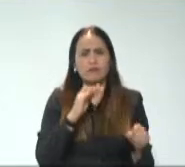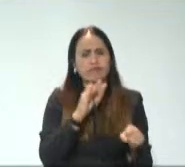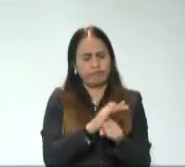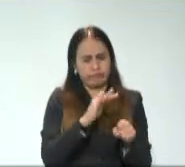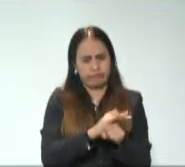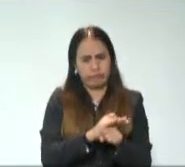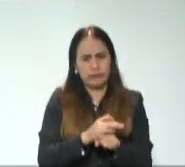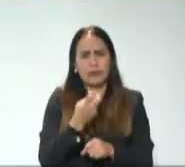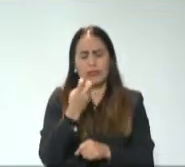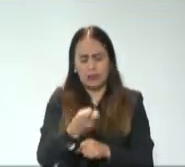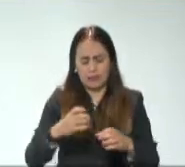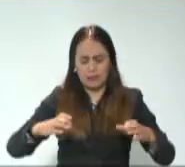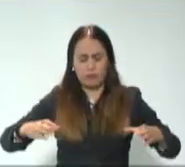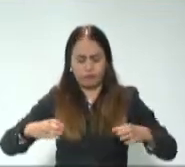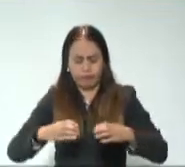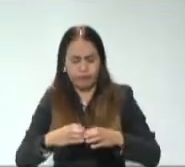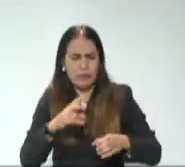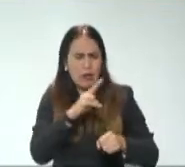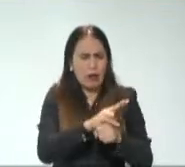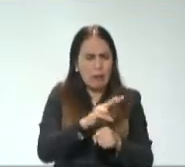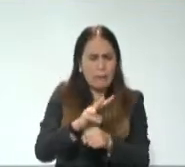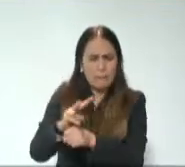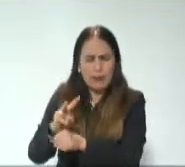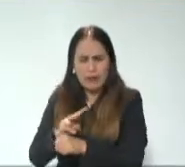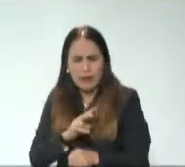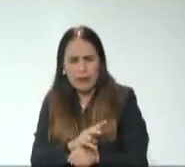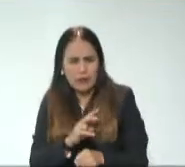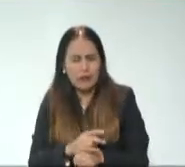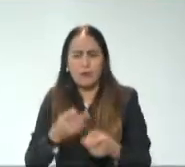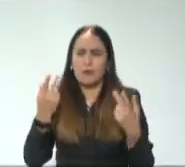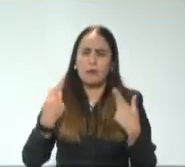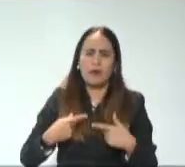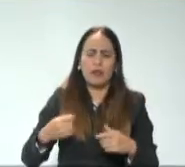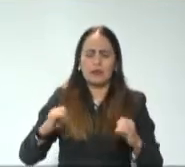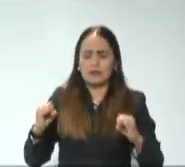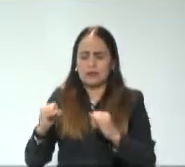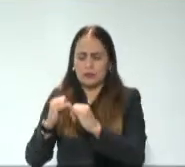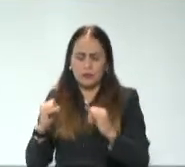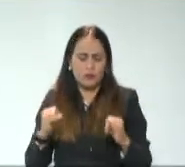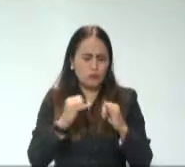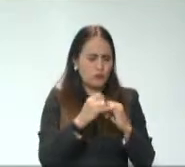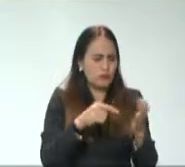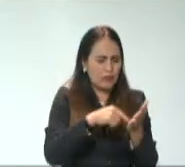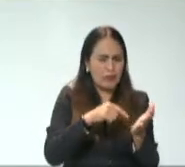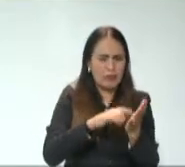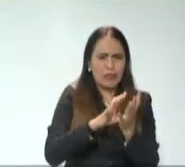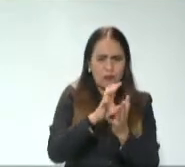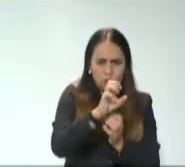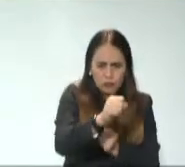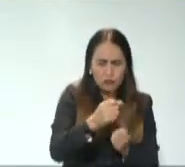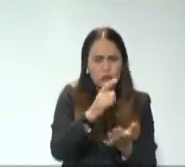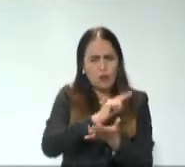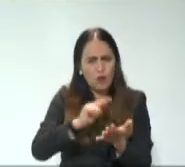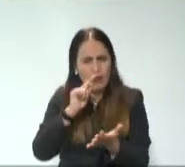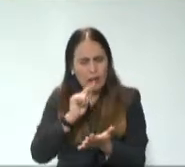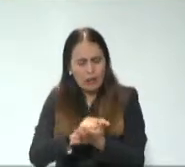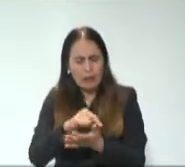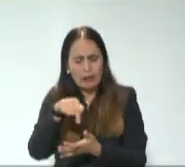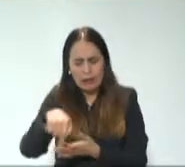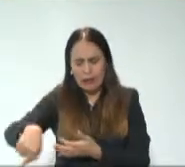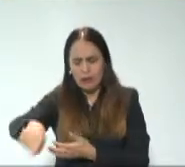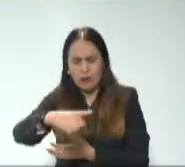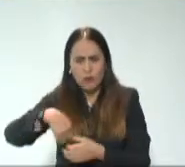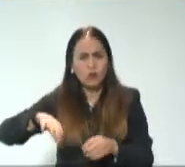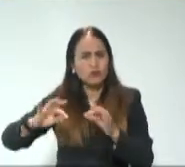encargado de supervisar el cumplimiento de todas las disposiciones constitucionales y legales en dicha materia por parte